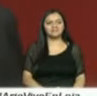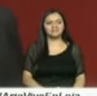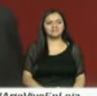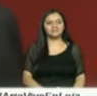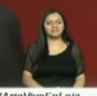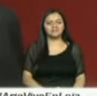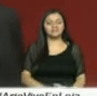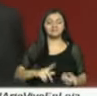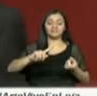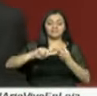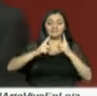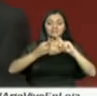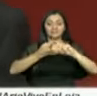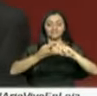Estimadas amigos, amigos,